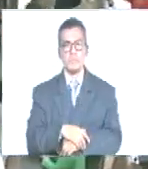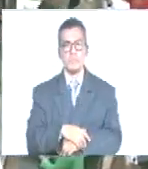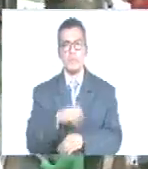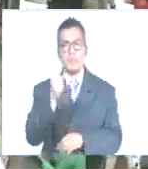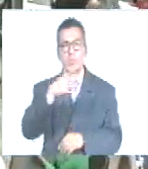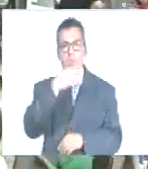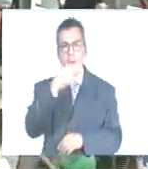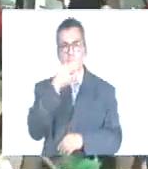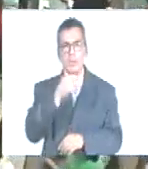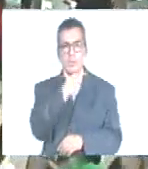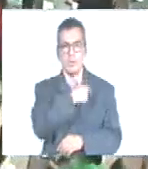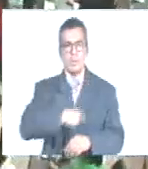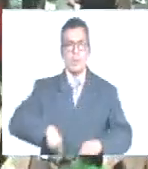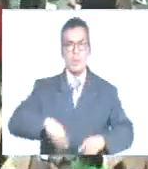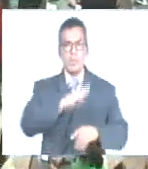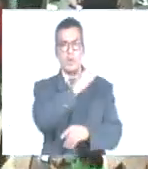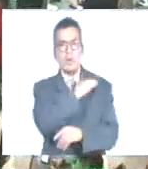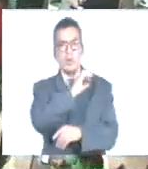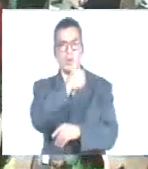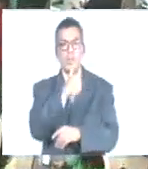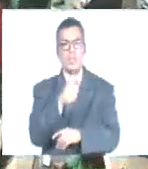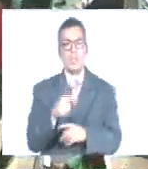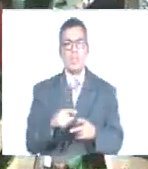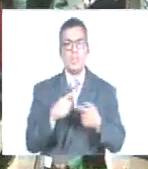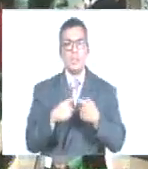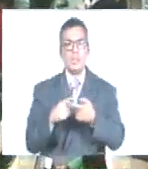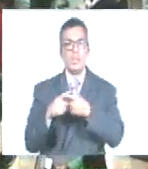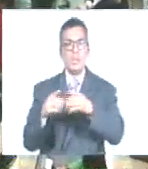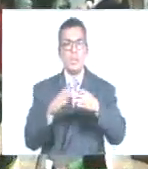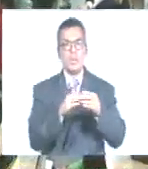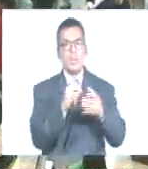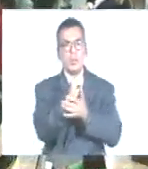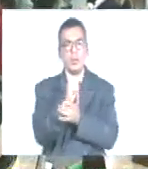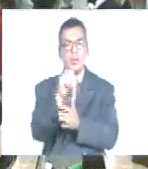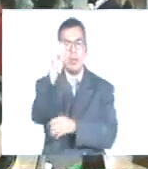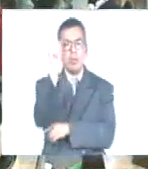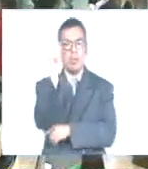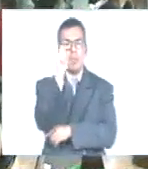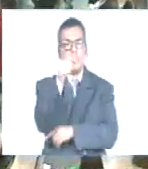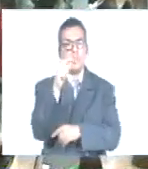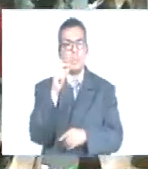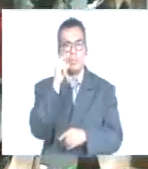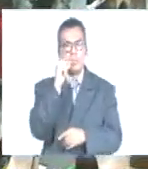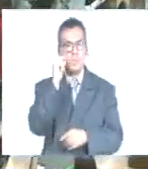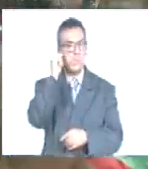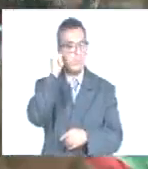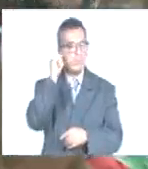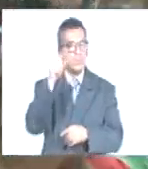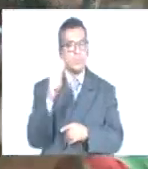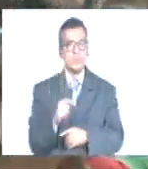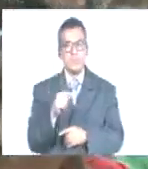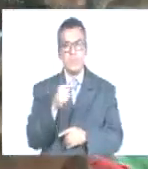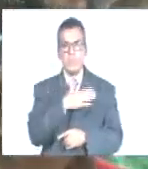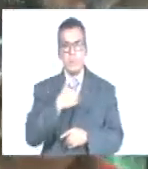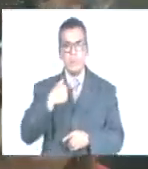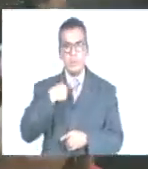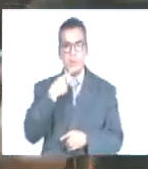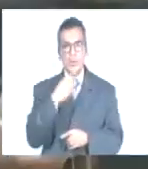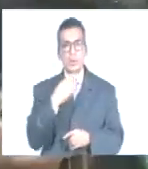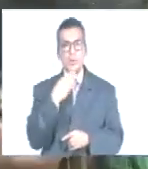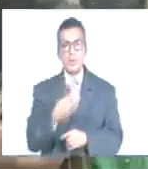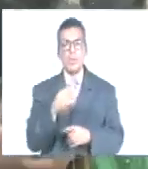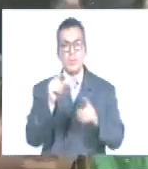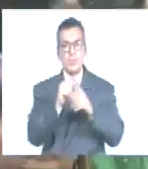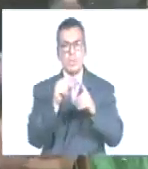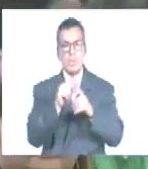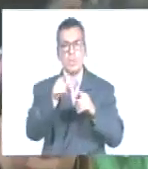Buenas tardes, presidente, junta directiva y demás colegas, diputados y diputadas. Quisimos solicitar este